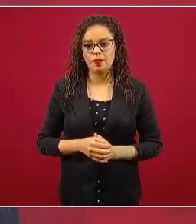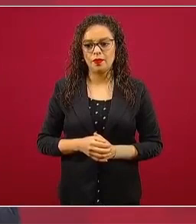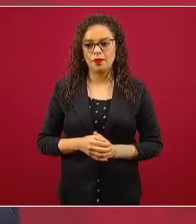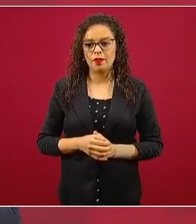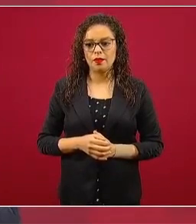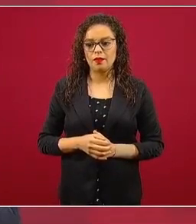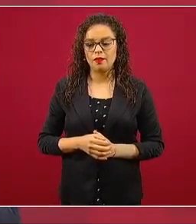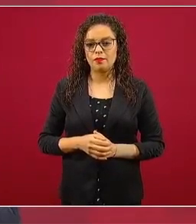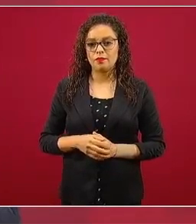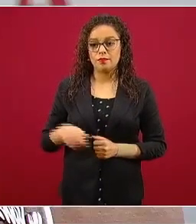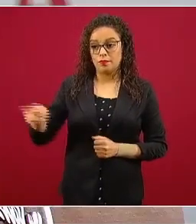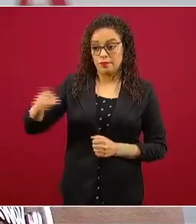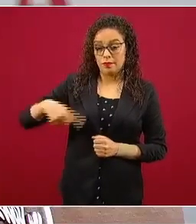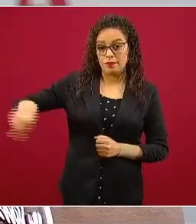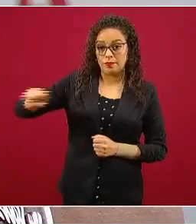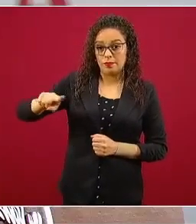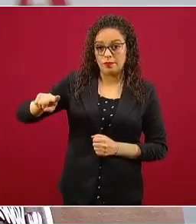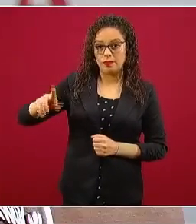en gobiernos